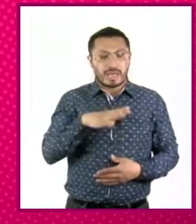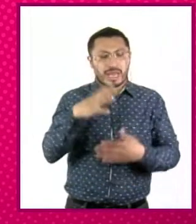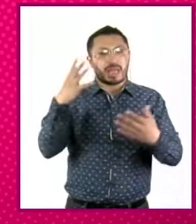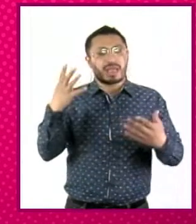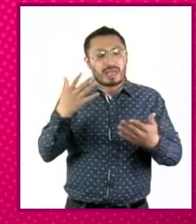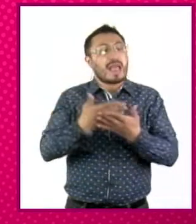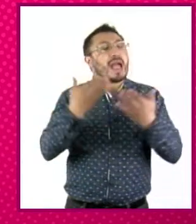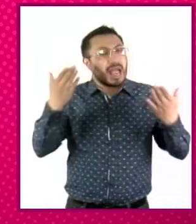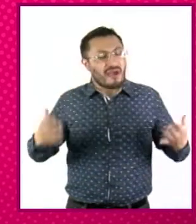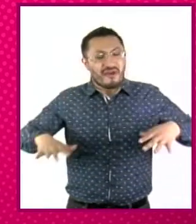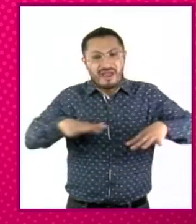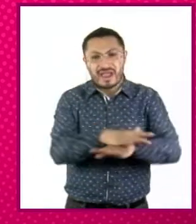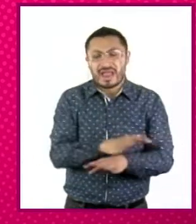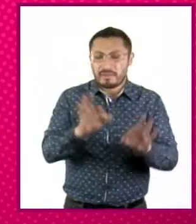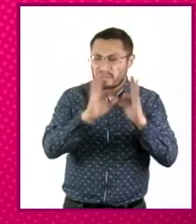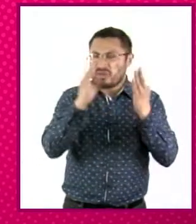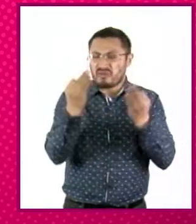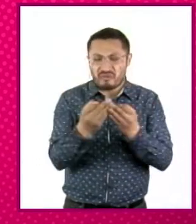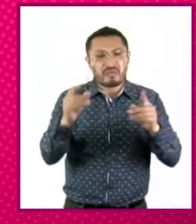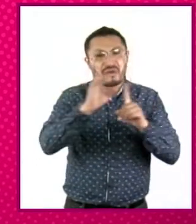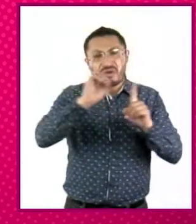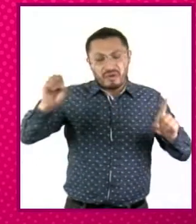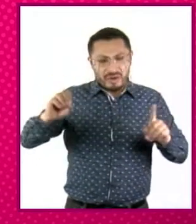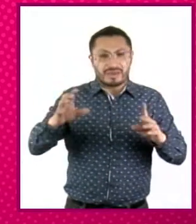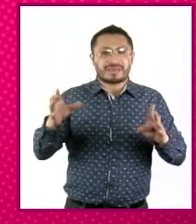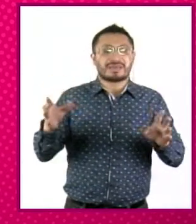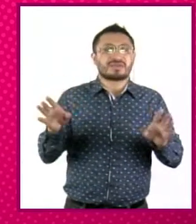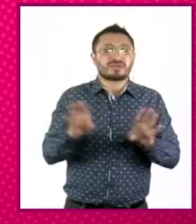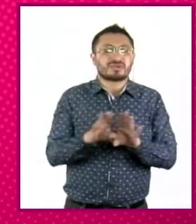organización donde la nobleza no tenga que ver,